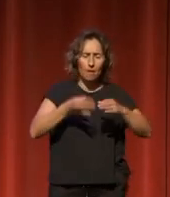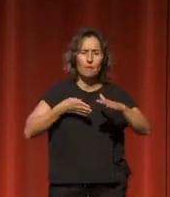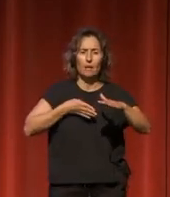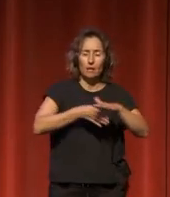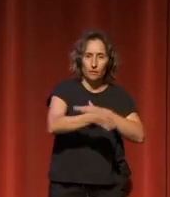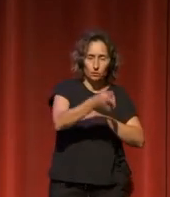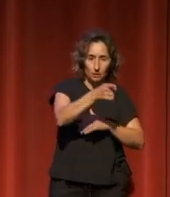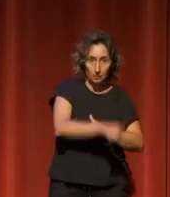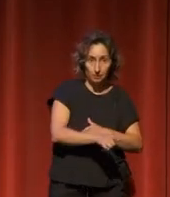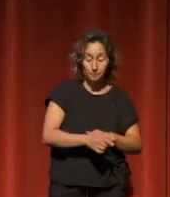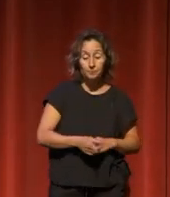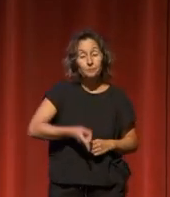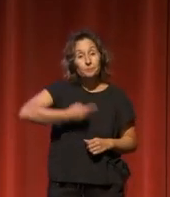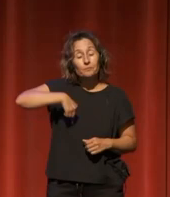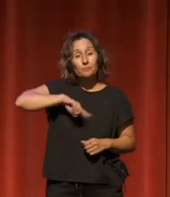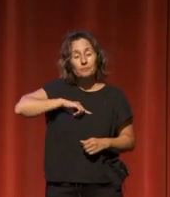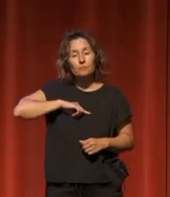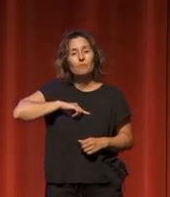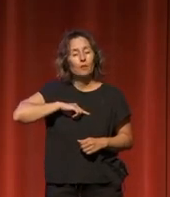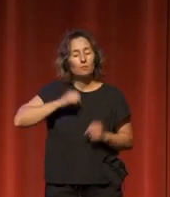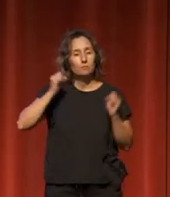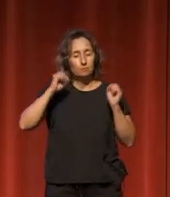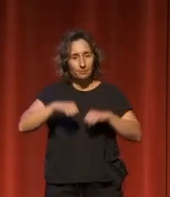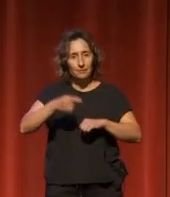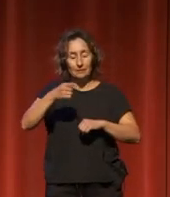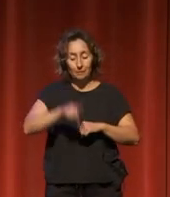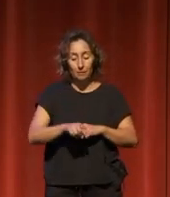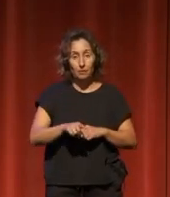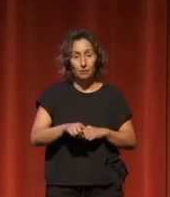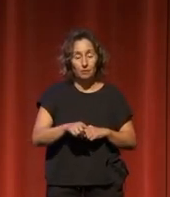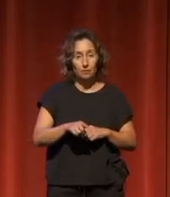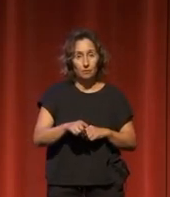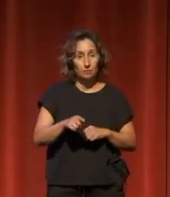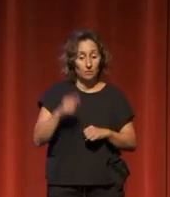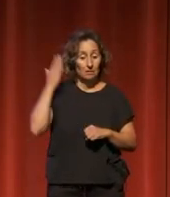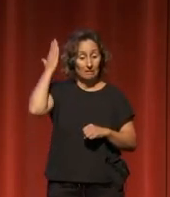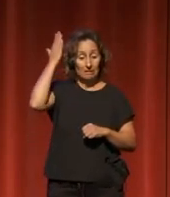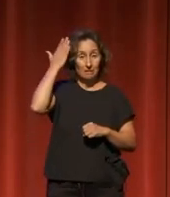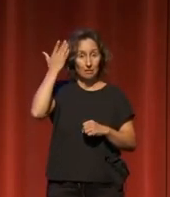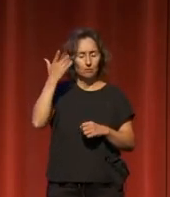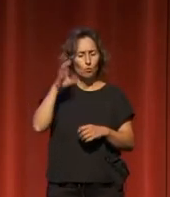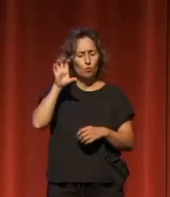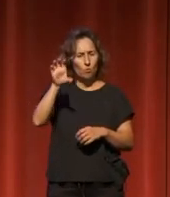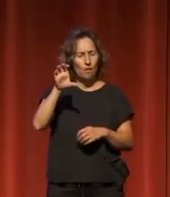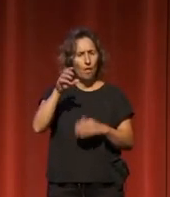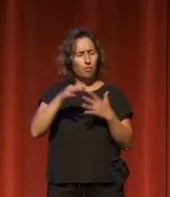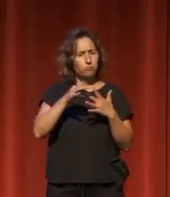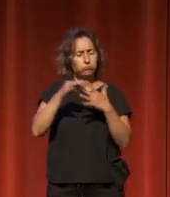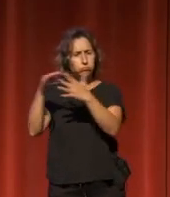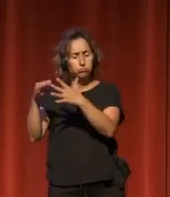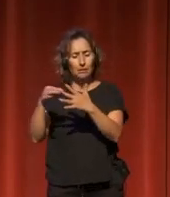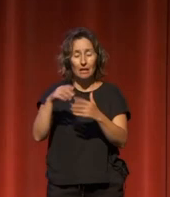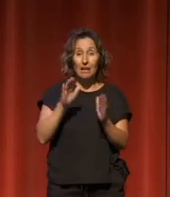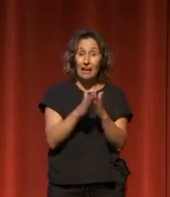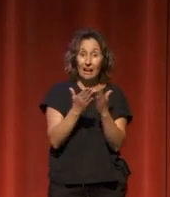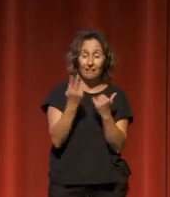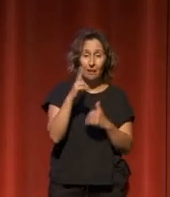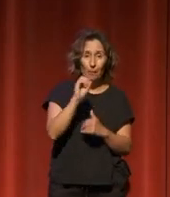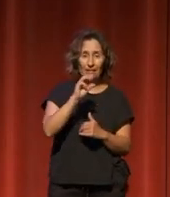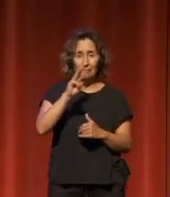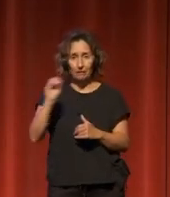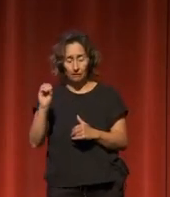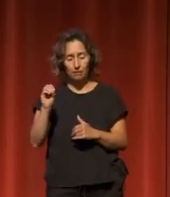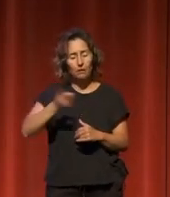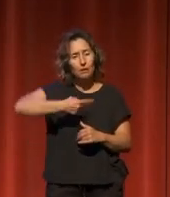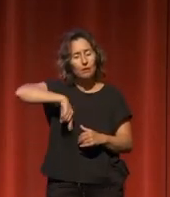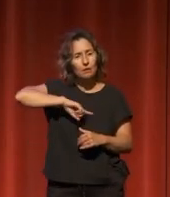cuestiones que suscribimos y como comunidad que está a la cabeza del desarrollo sostenible y comprometida con esa agenda 2030 tenemos que